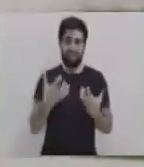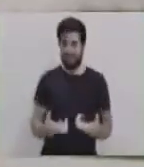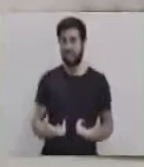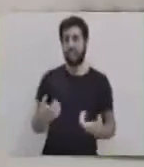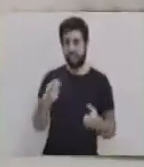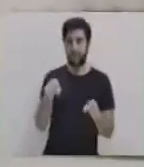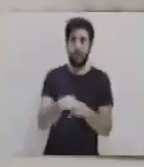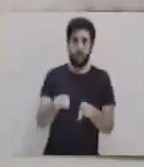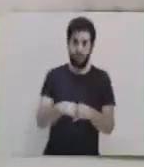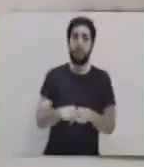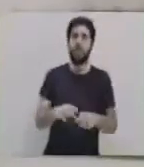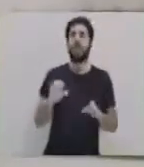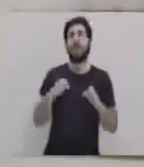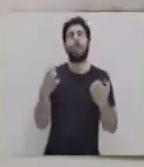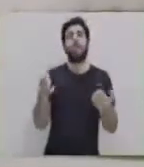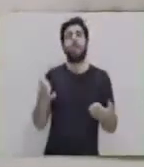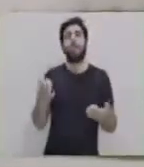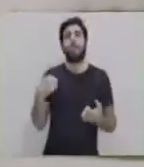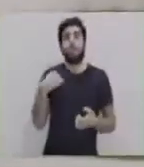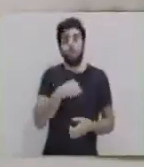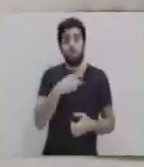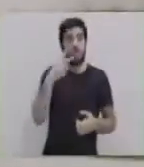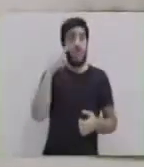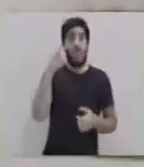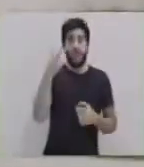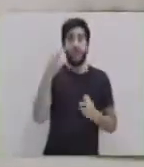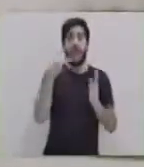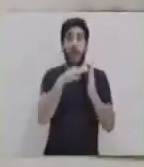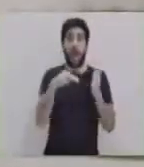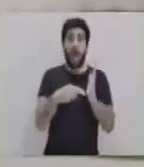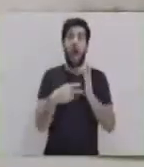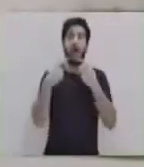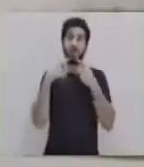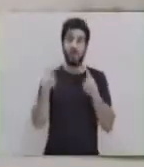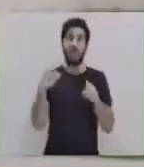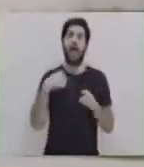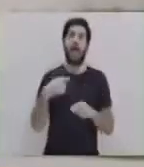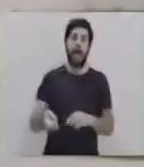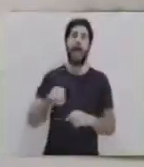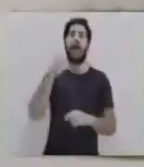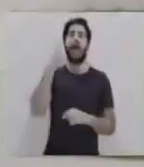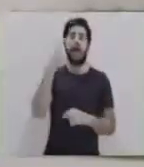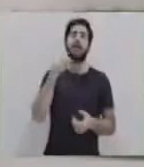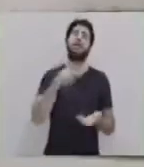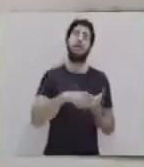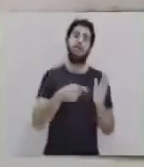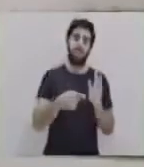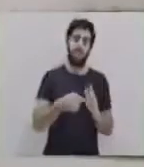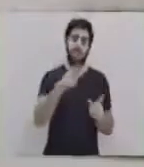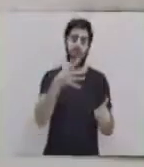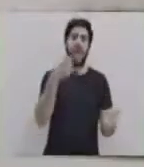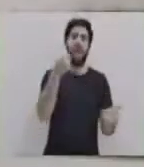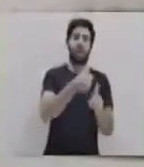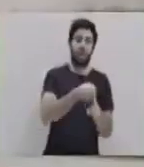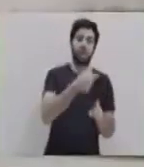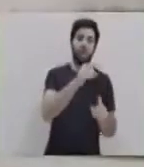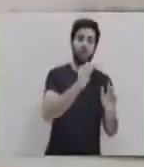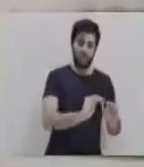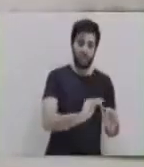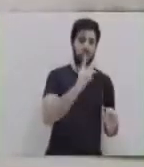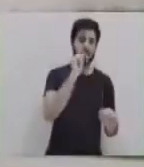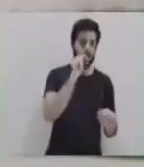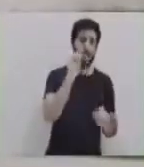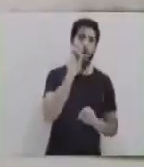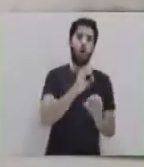y bueno, cada vez que nosotros veamos una noticia de ese tipo, estamos en presencia de un